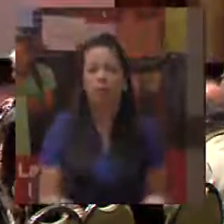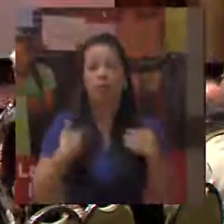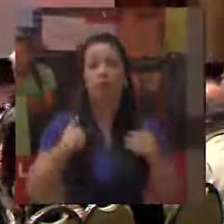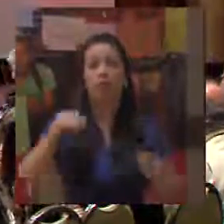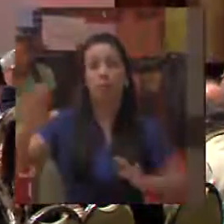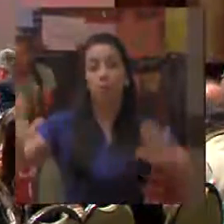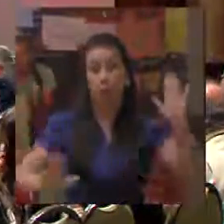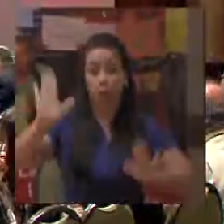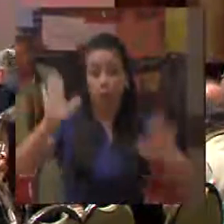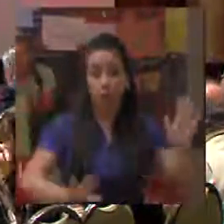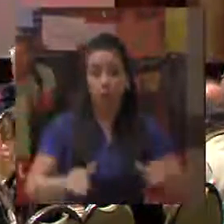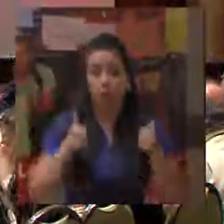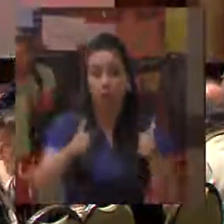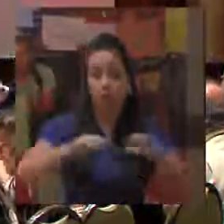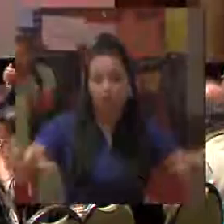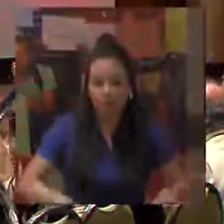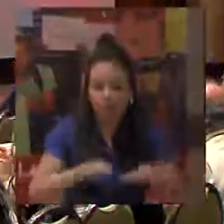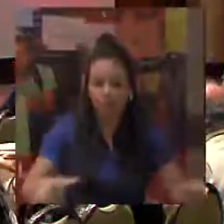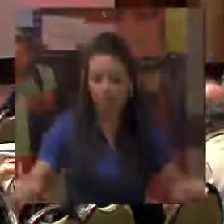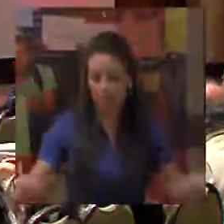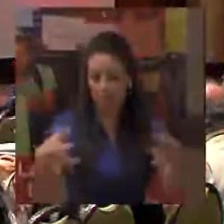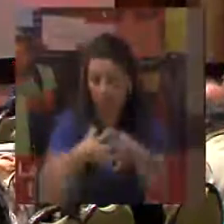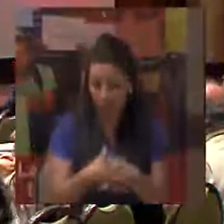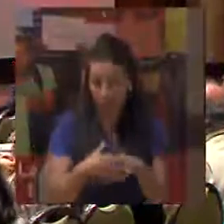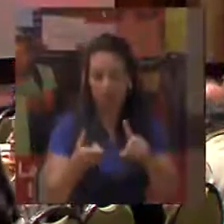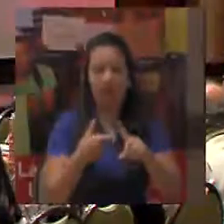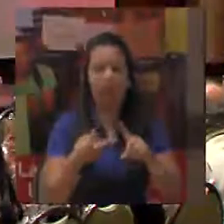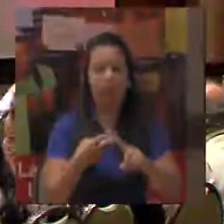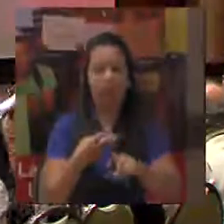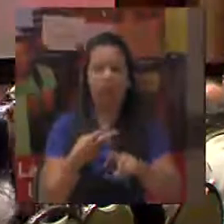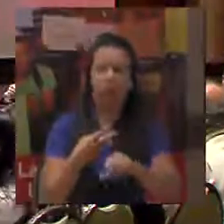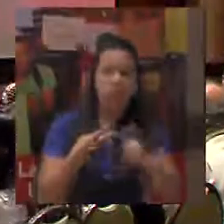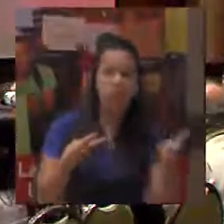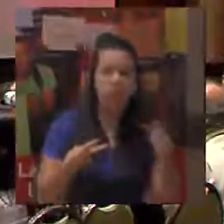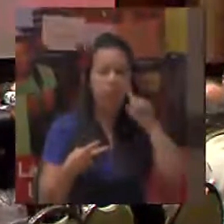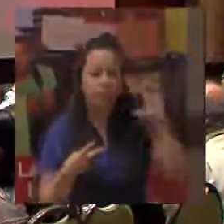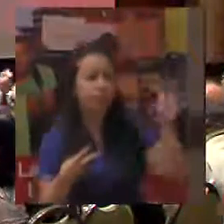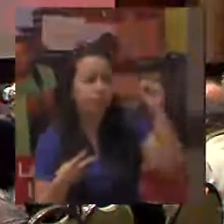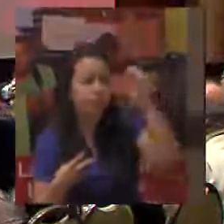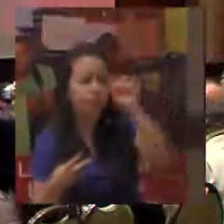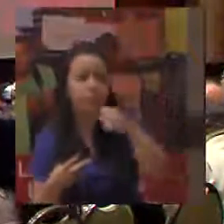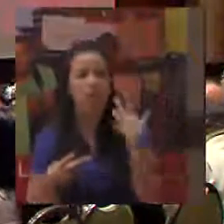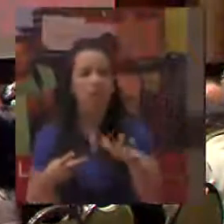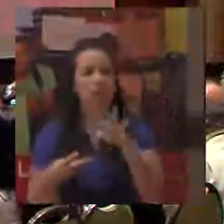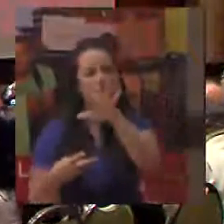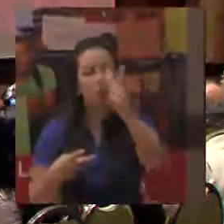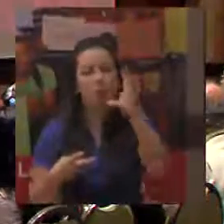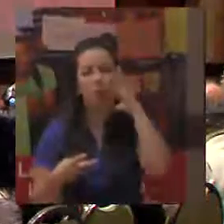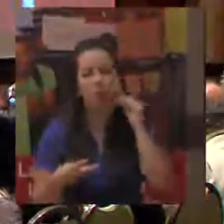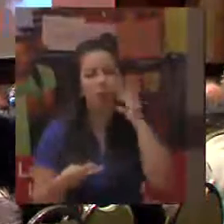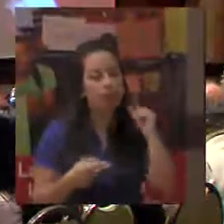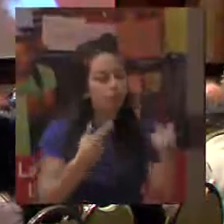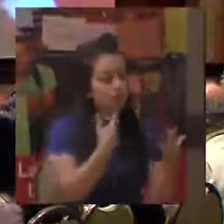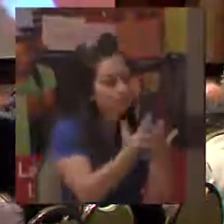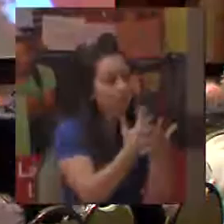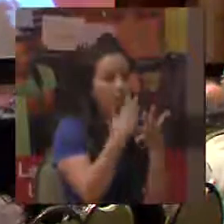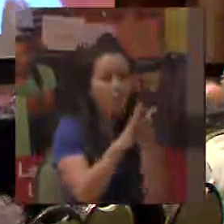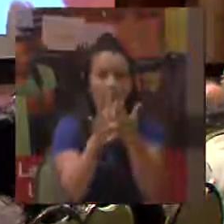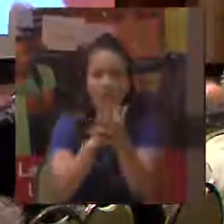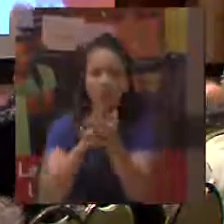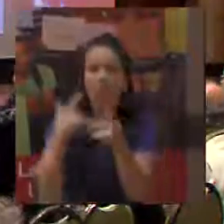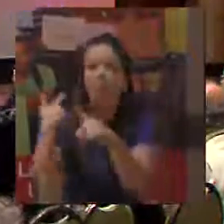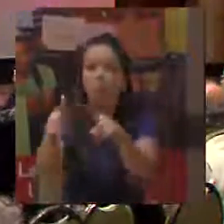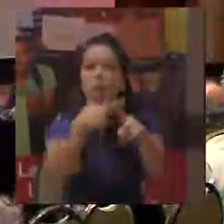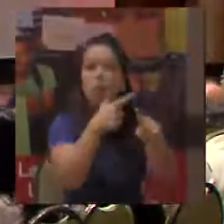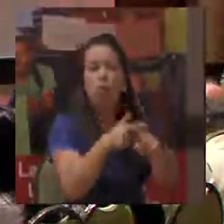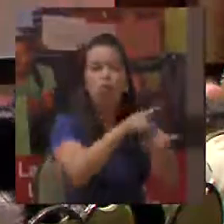concurso nacional de buenas prácticas en reintegración. Logramos identificar por lo menos 52 experiencias positivas de